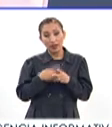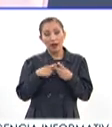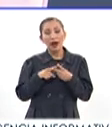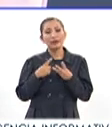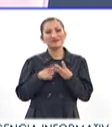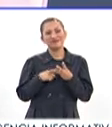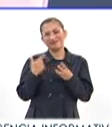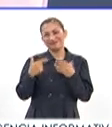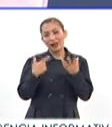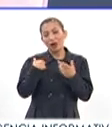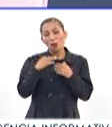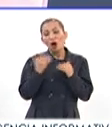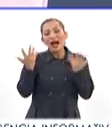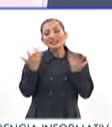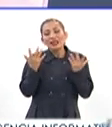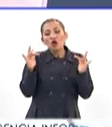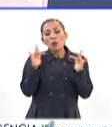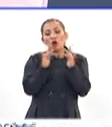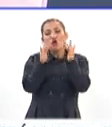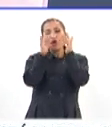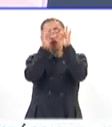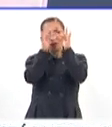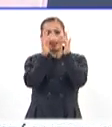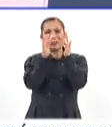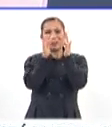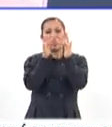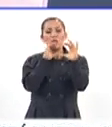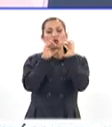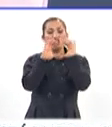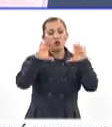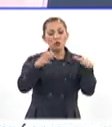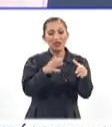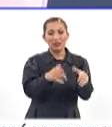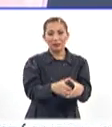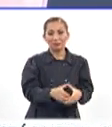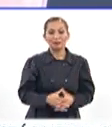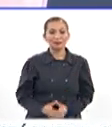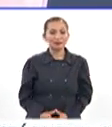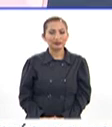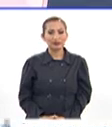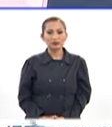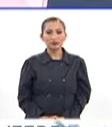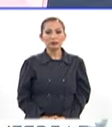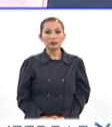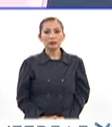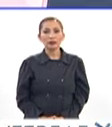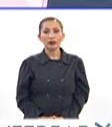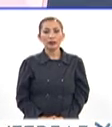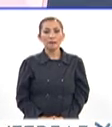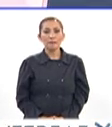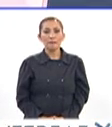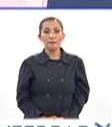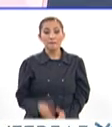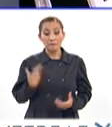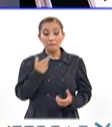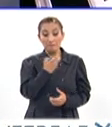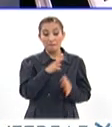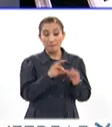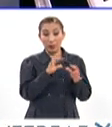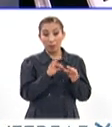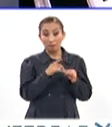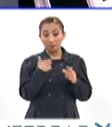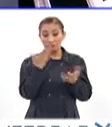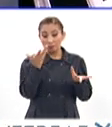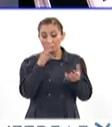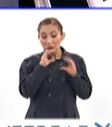enfermedades. Y entonces así vamos creando este lazo de la comunidad con nosotros. Claro. Y pues es una explicación con